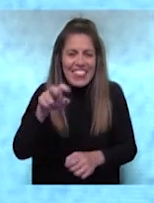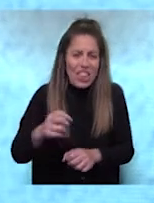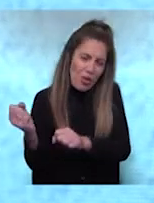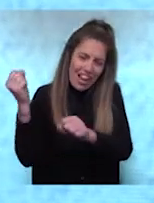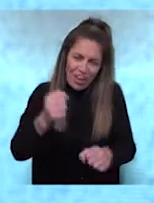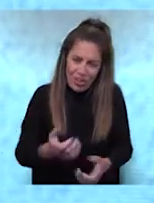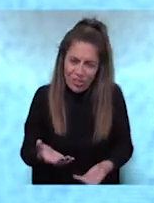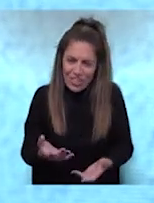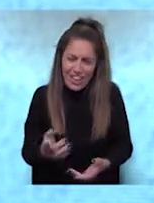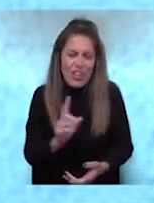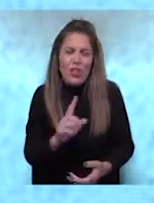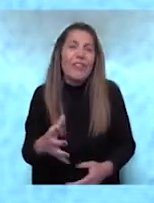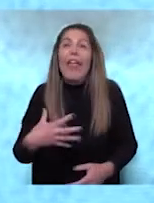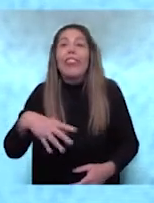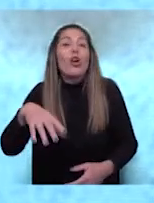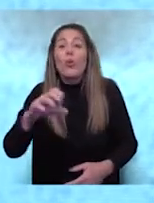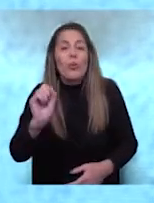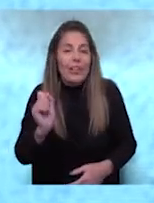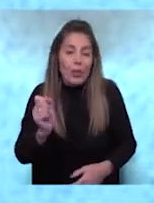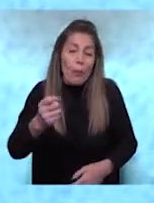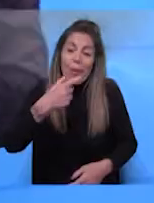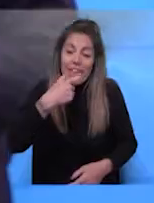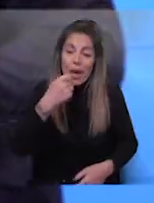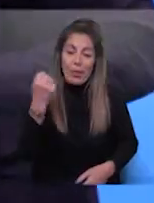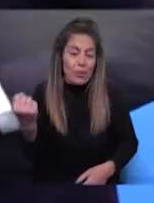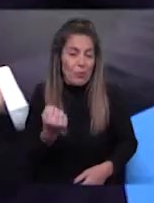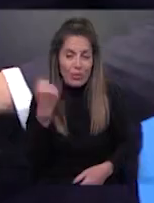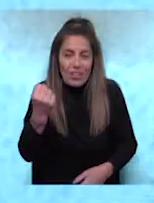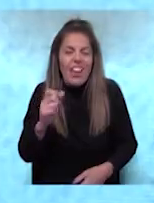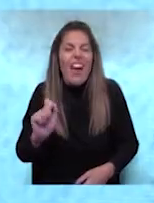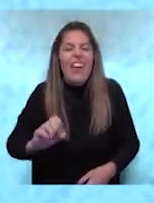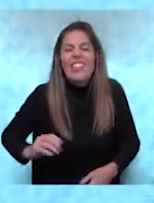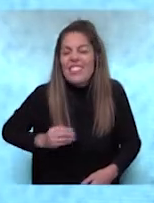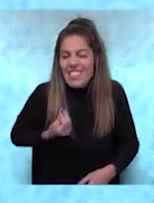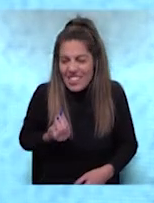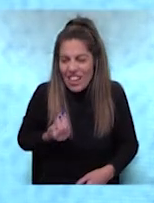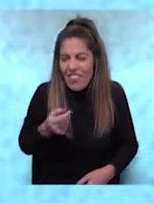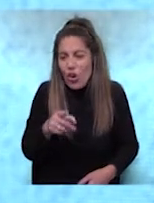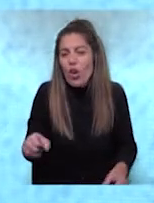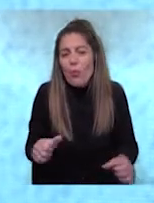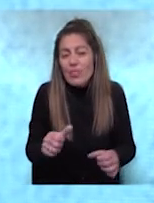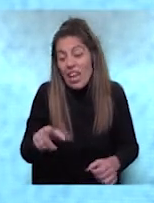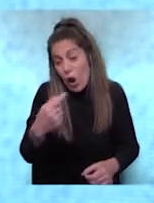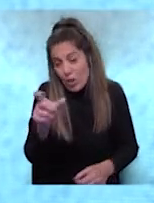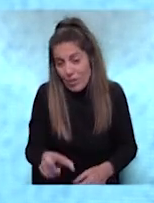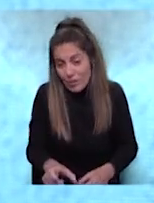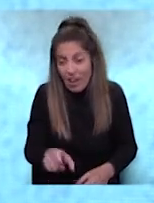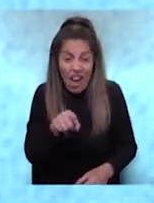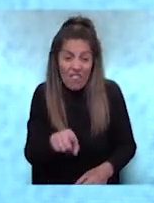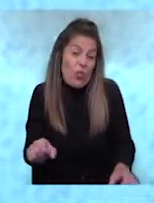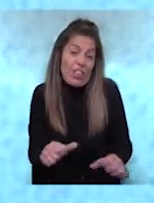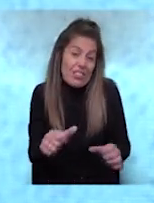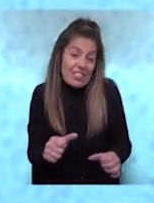está descubriendo la penicilina. ¿Entendés? ¿A quién se salva con una garrocha? ¿A otro? A vos, que haces